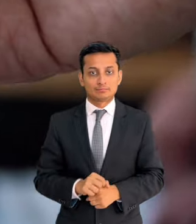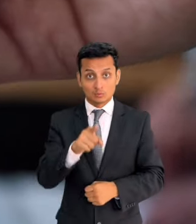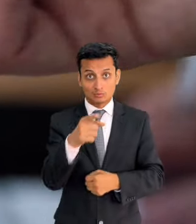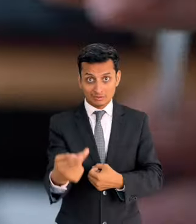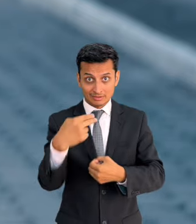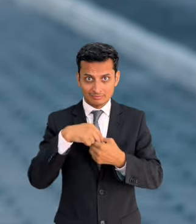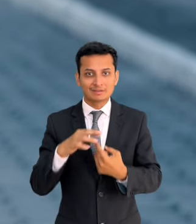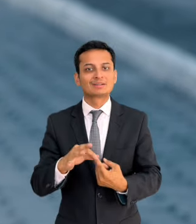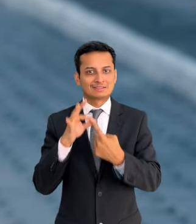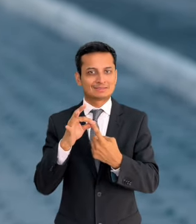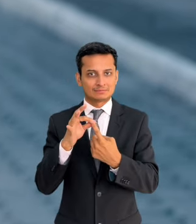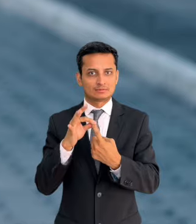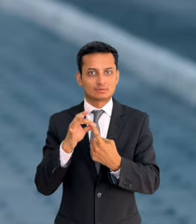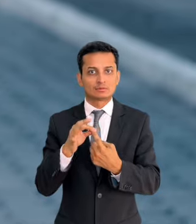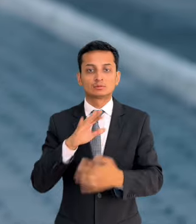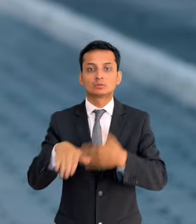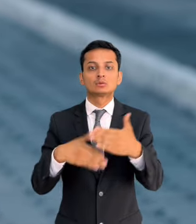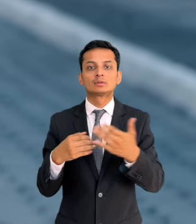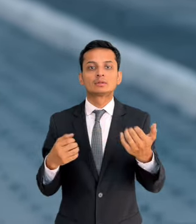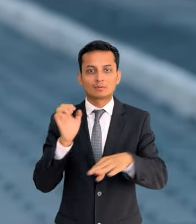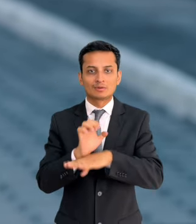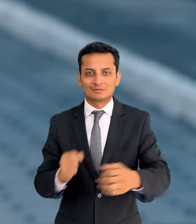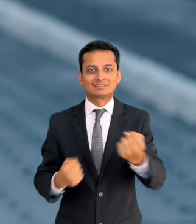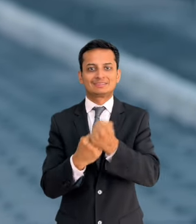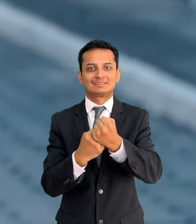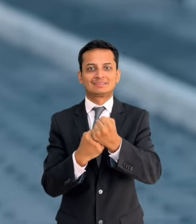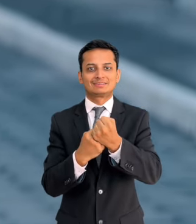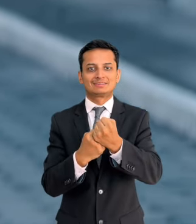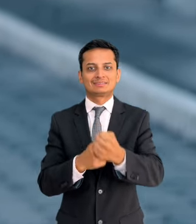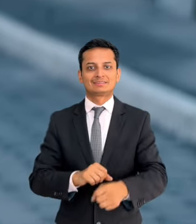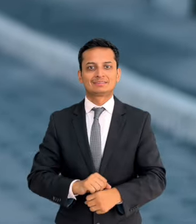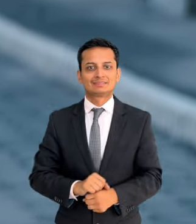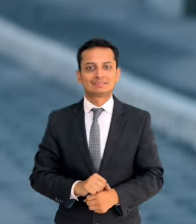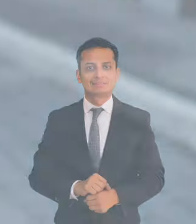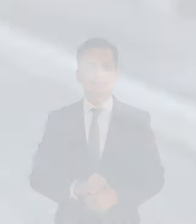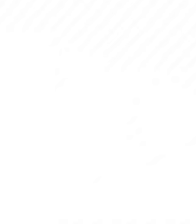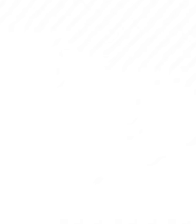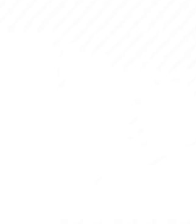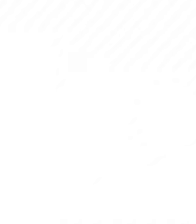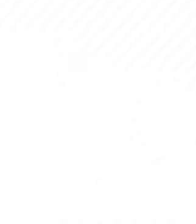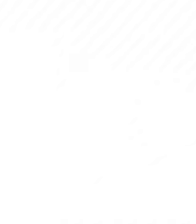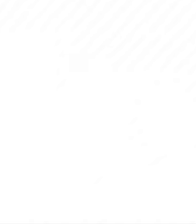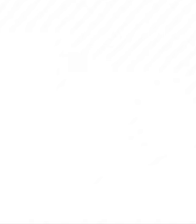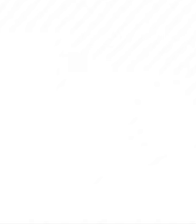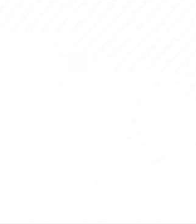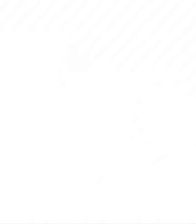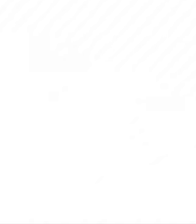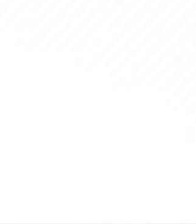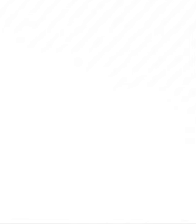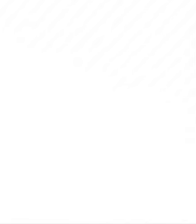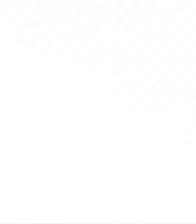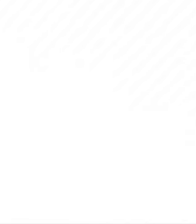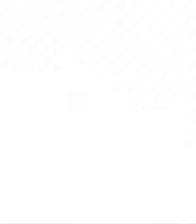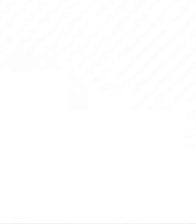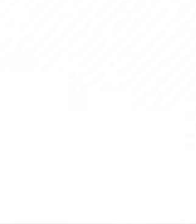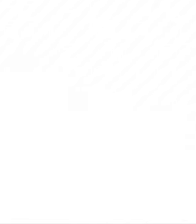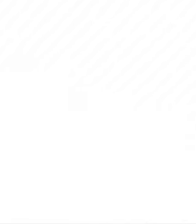Ecuador. Tu participación hace la diferencia. Vamos todos por Ecuador. Consejo